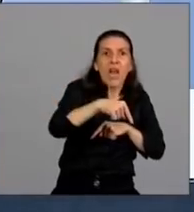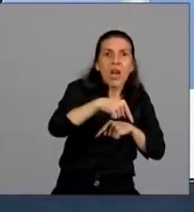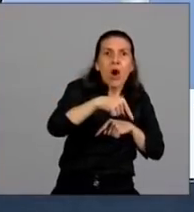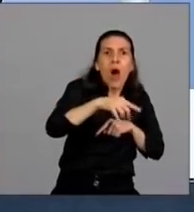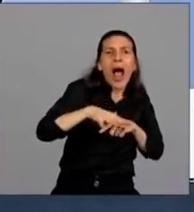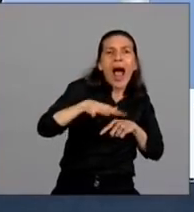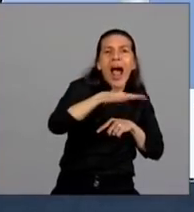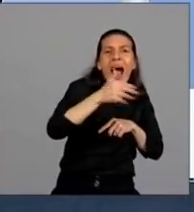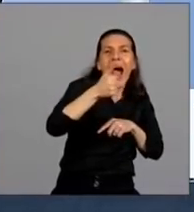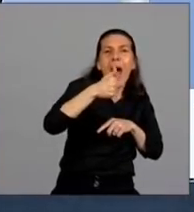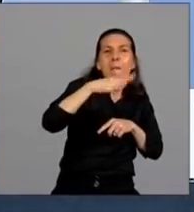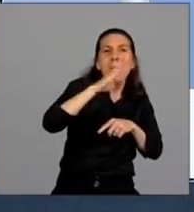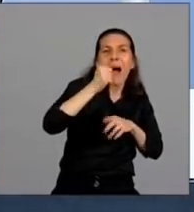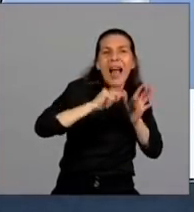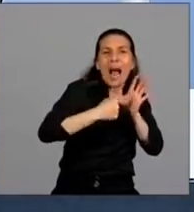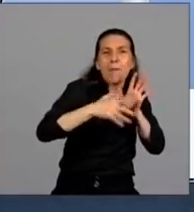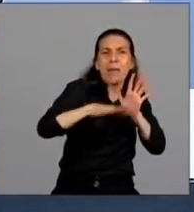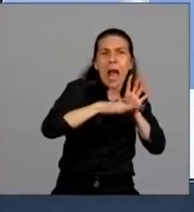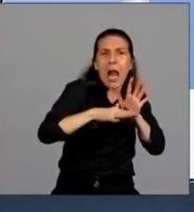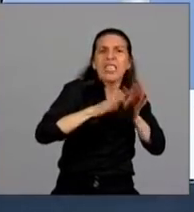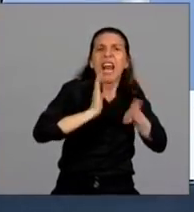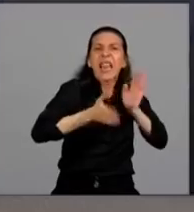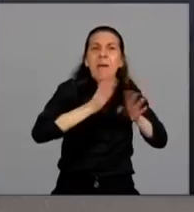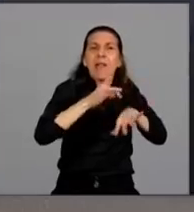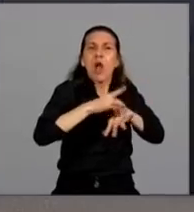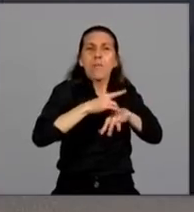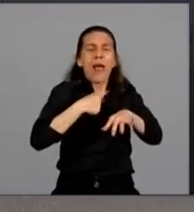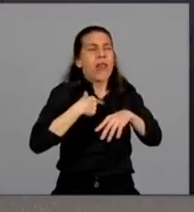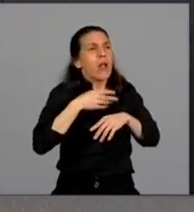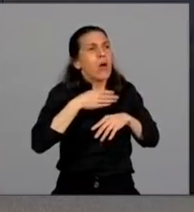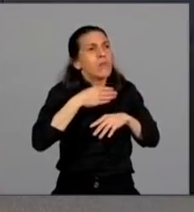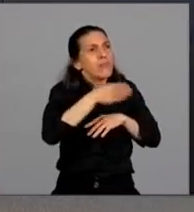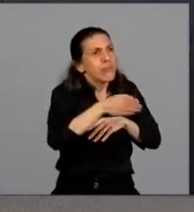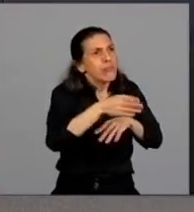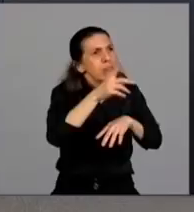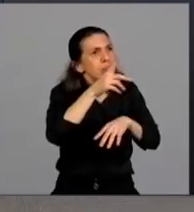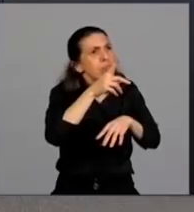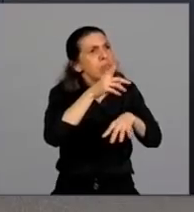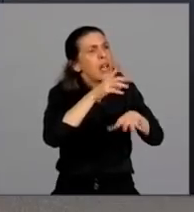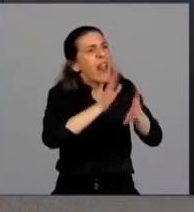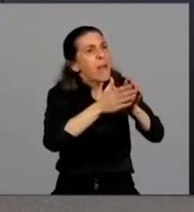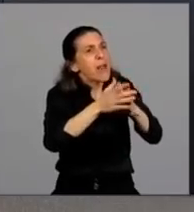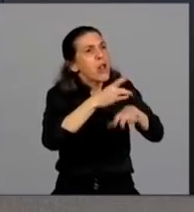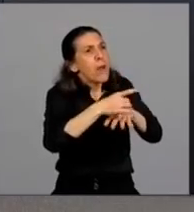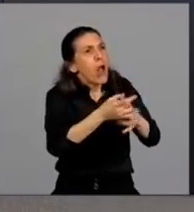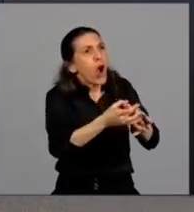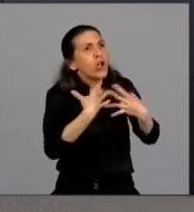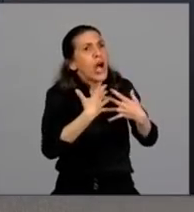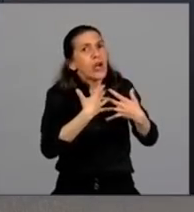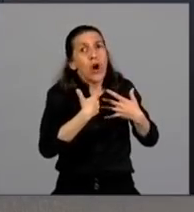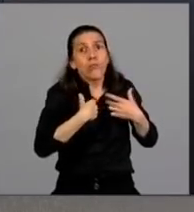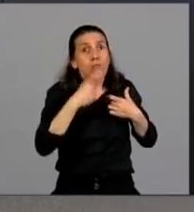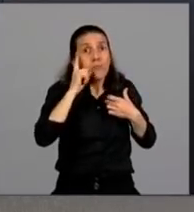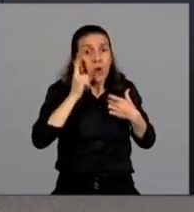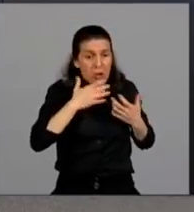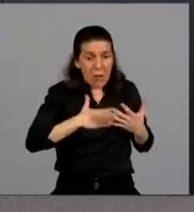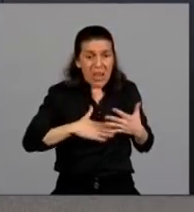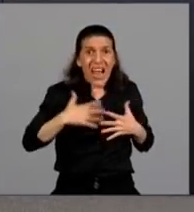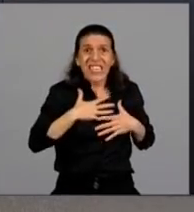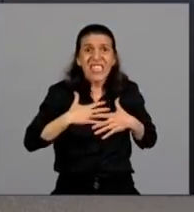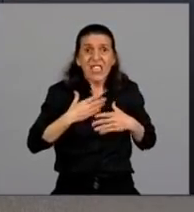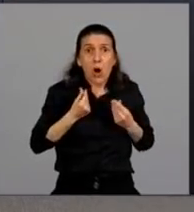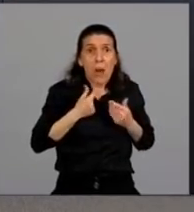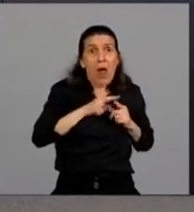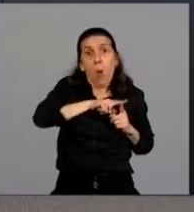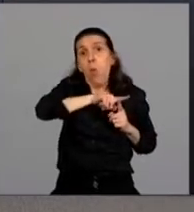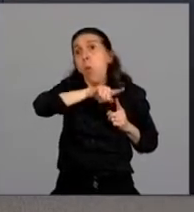un tratamiento médico y se contagió, pero no lo sabía y por el tiempo que había transcurrido tampoco tuvo síntomas al